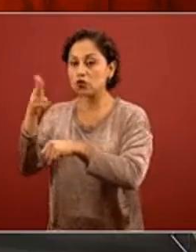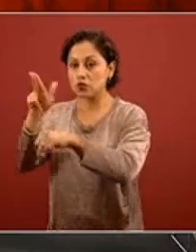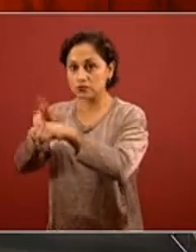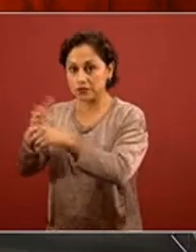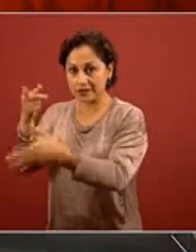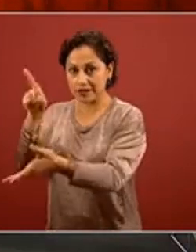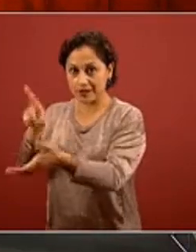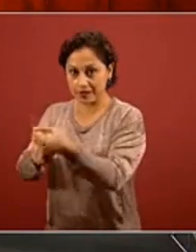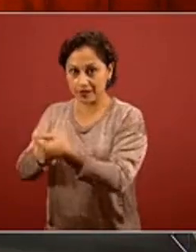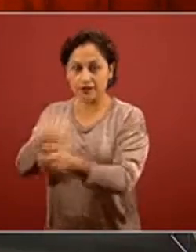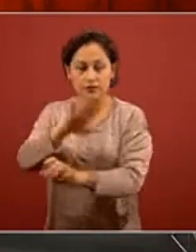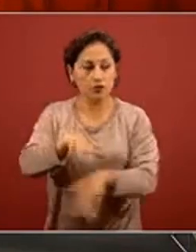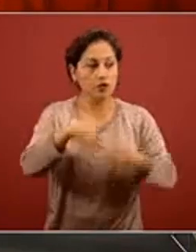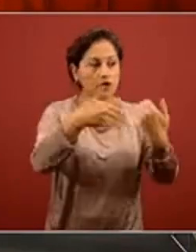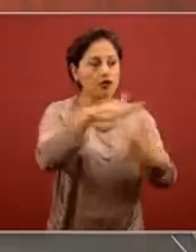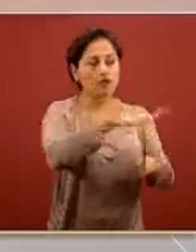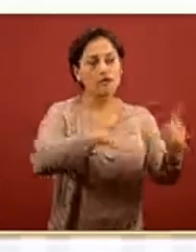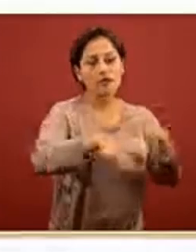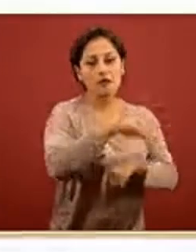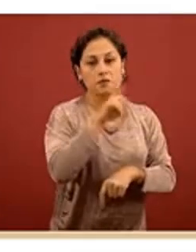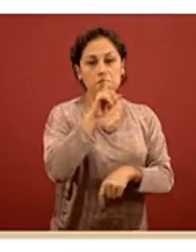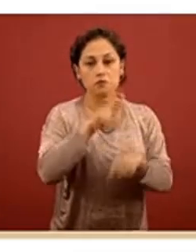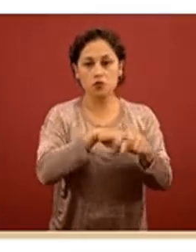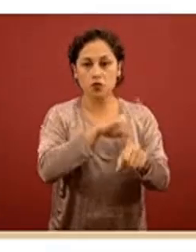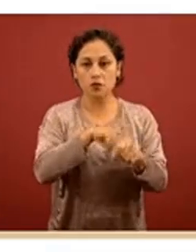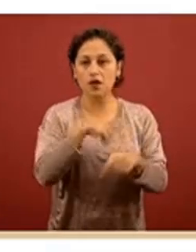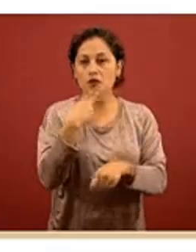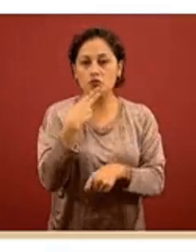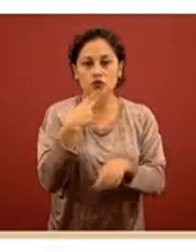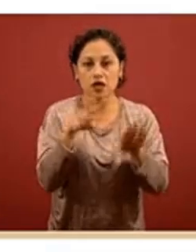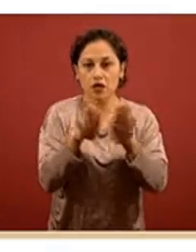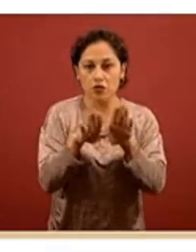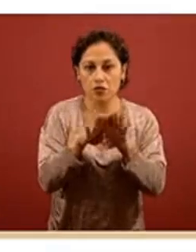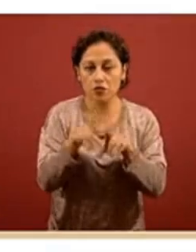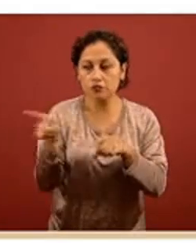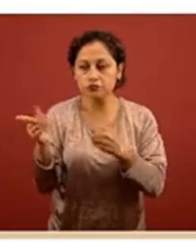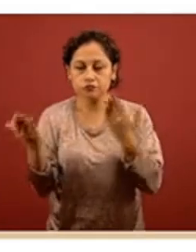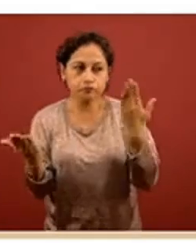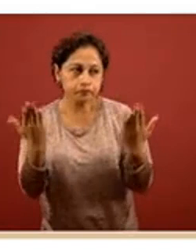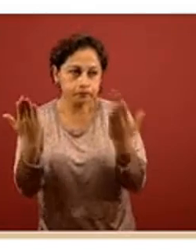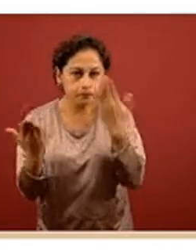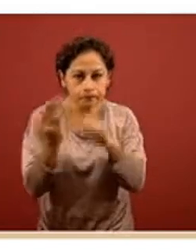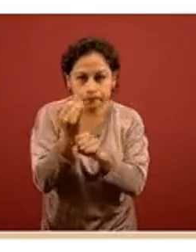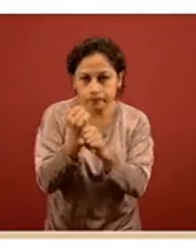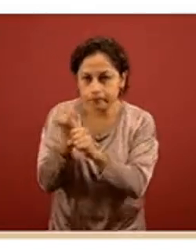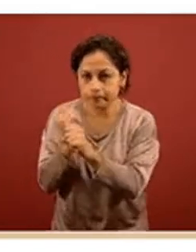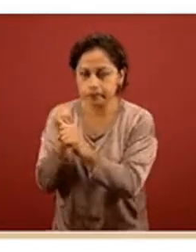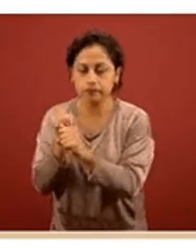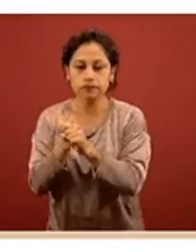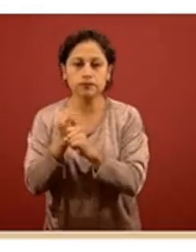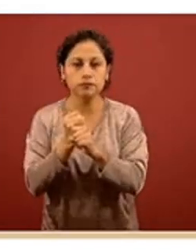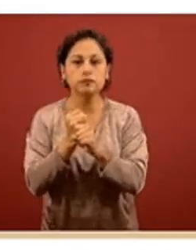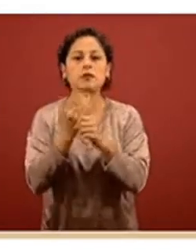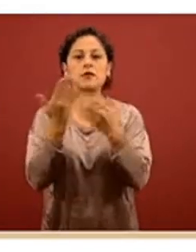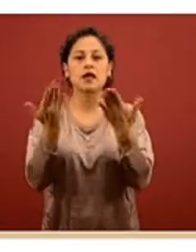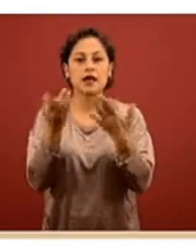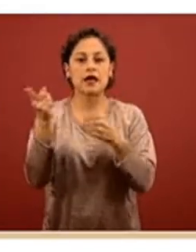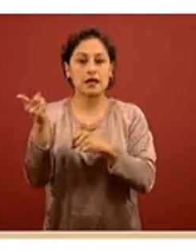e infecciones respiratorias agudas. Entonces hicieron esta revisión rápida del uso del cubrebocas en el